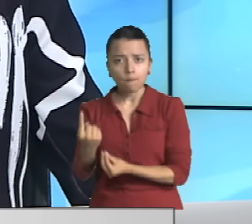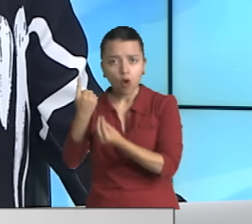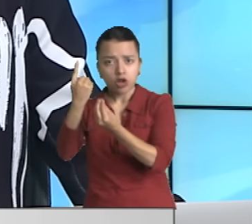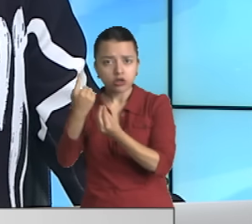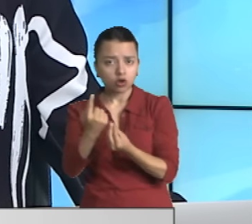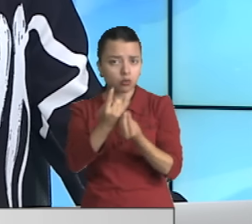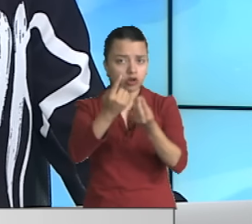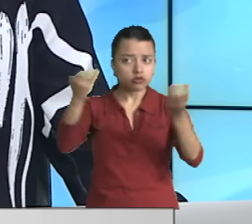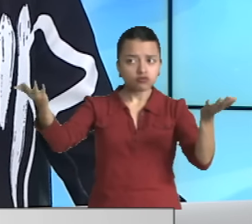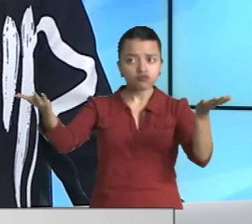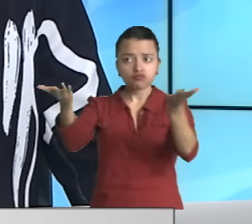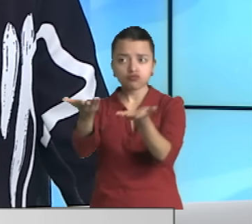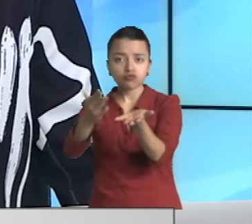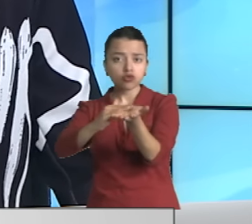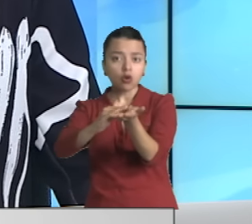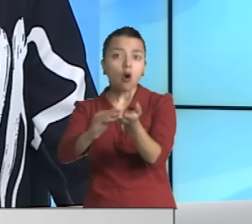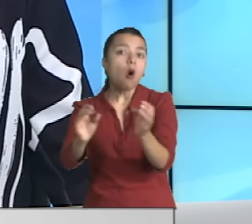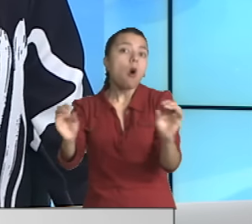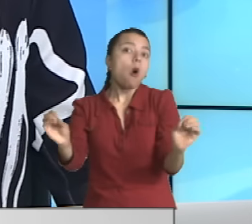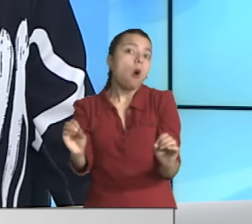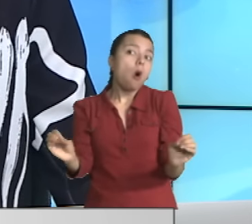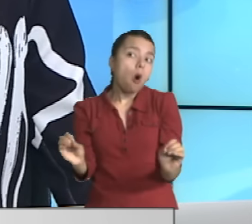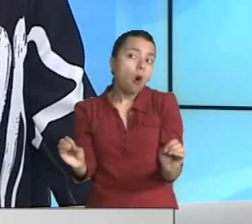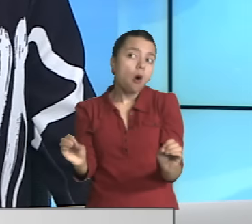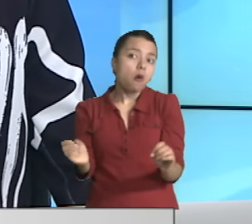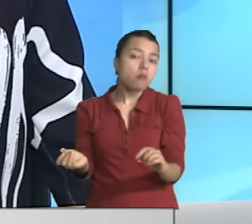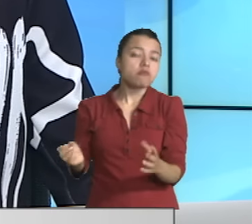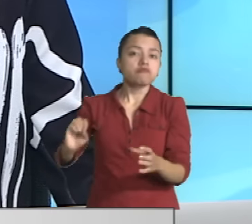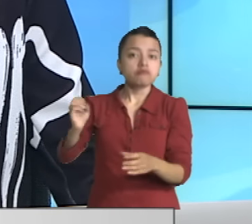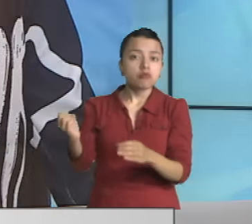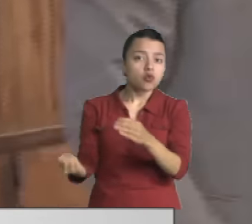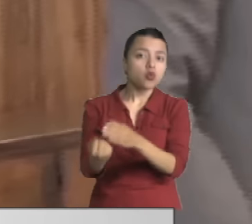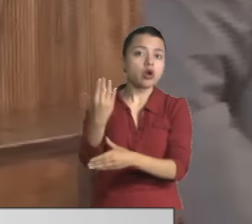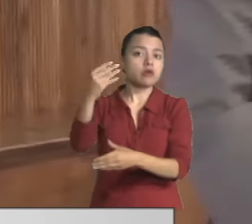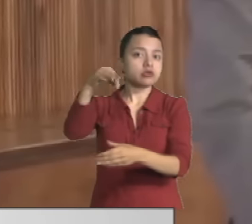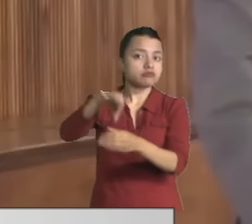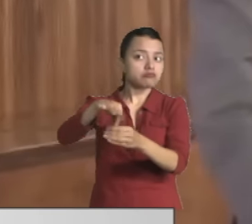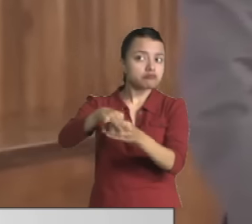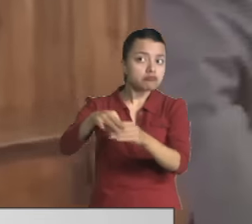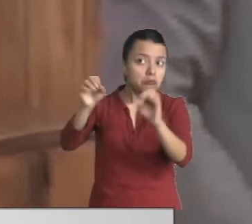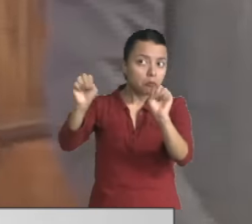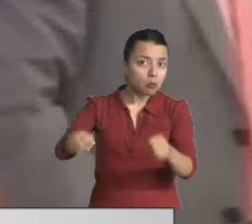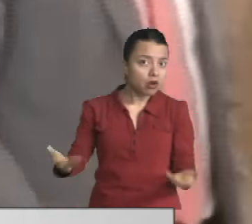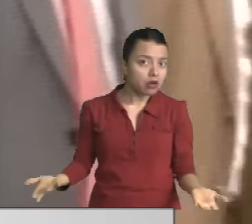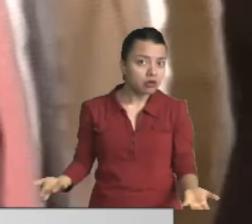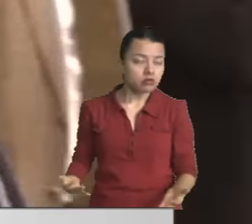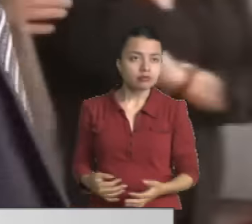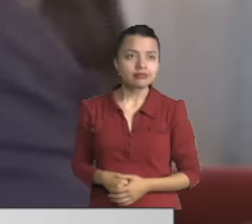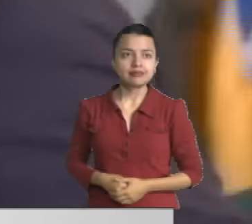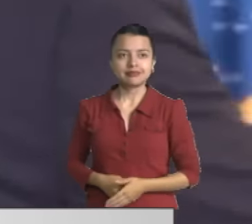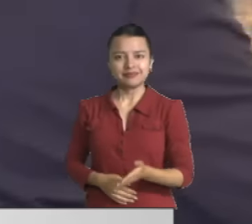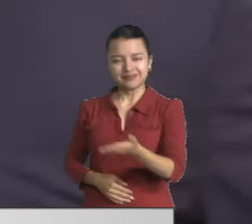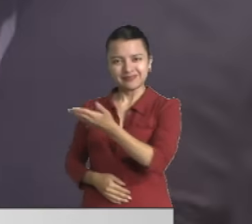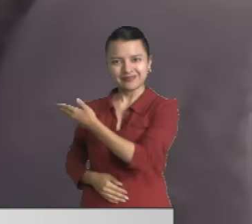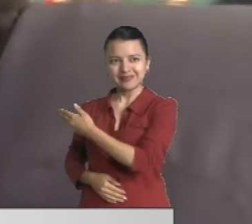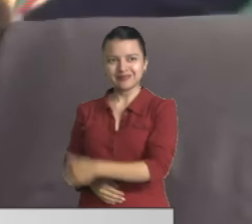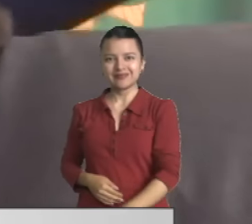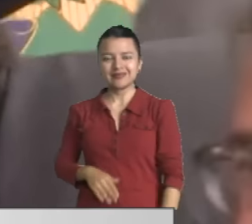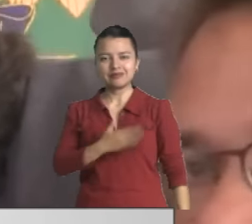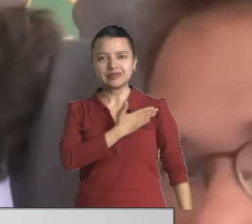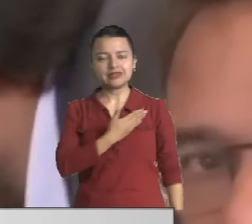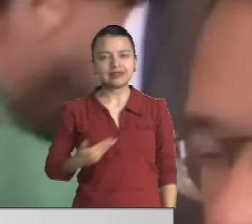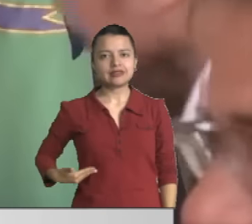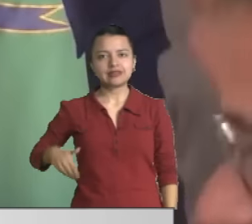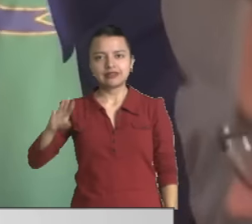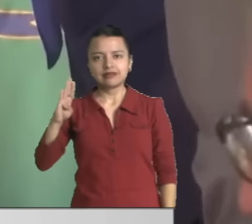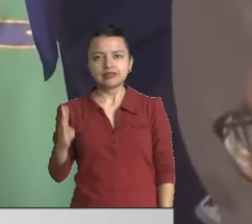elecciones. Todo esto para solucionar la crisis postelectoral que vive Venezuela. El mandatario de Brasil, Luis Inácio Lula da Silva, quien